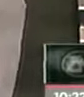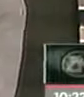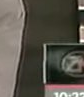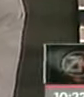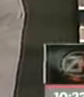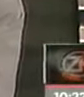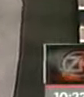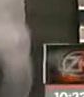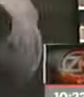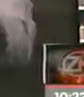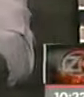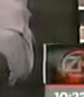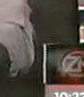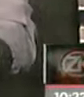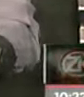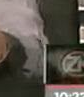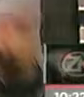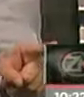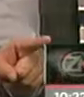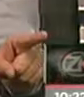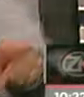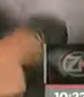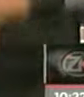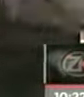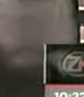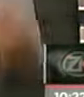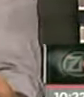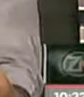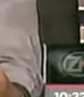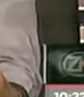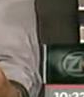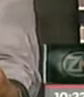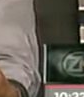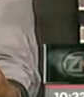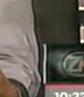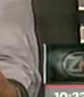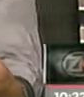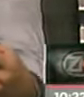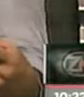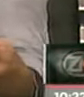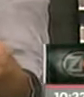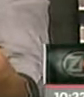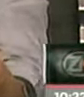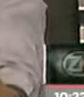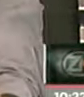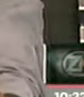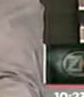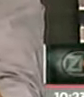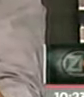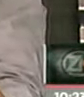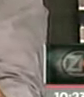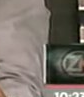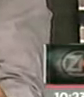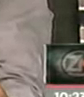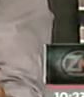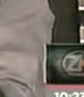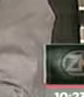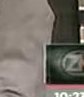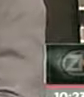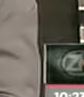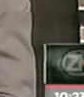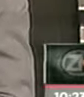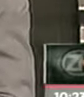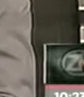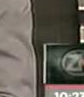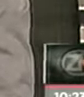a una mayoría que todavía no los reconoce, que no se sienten representados en esos indecorosos vendedores de